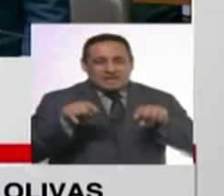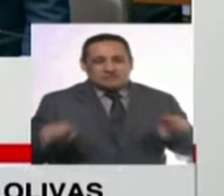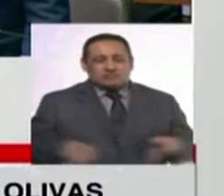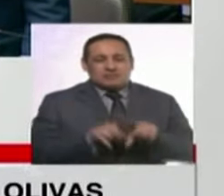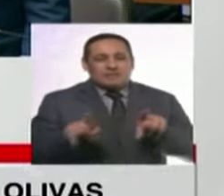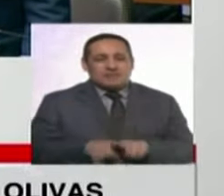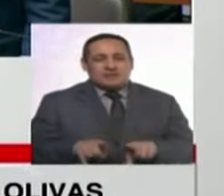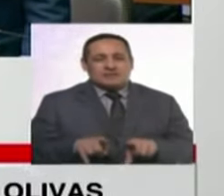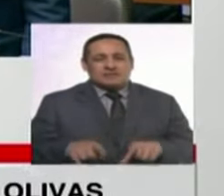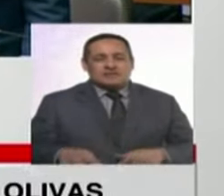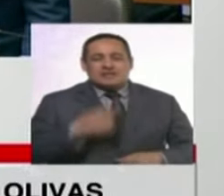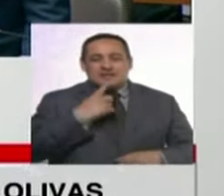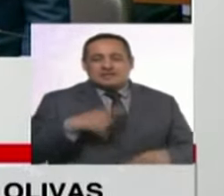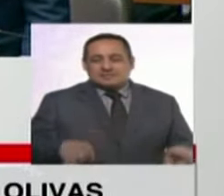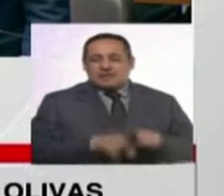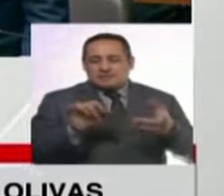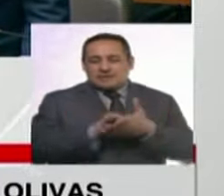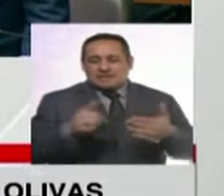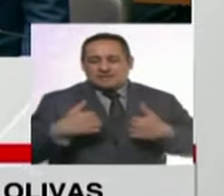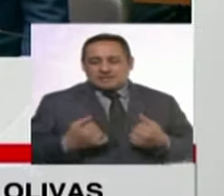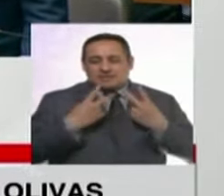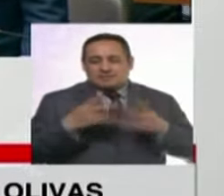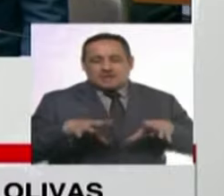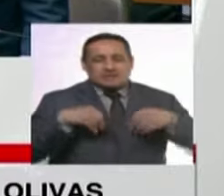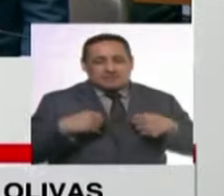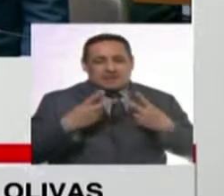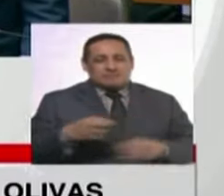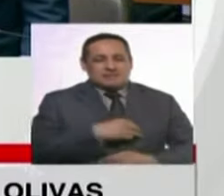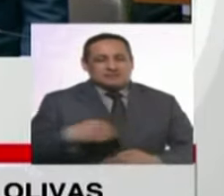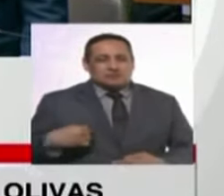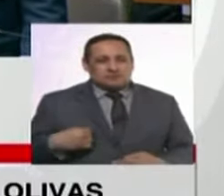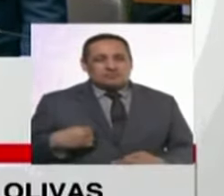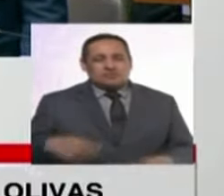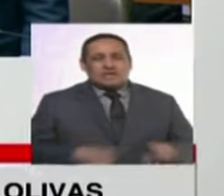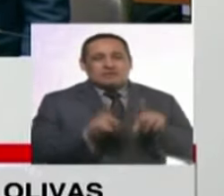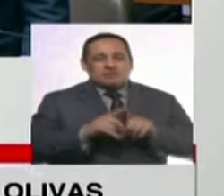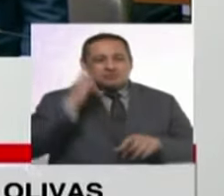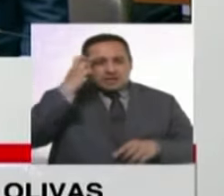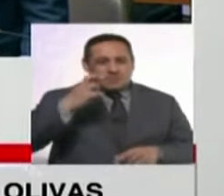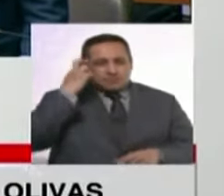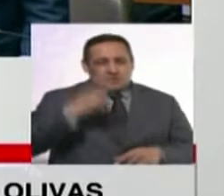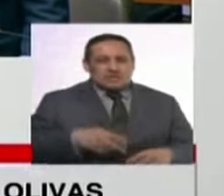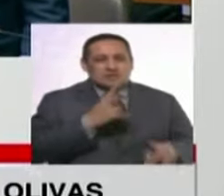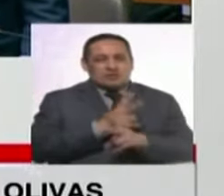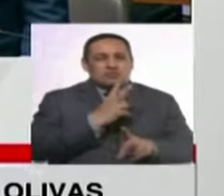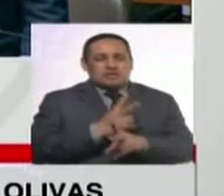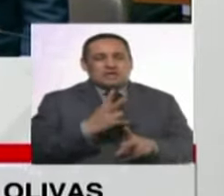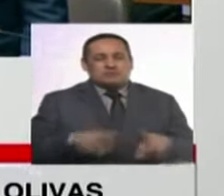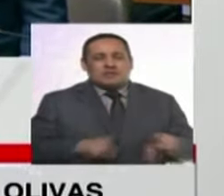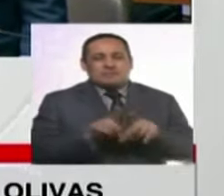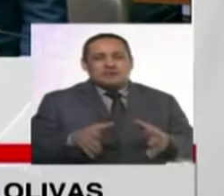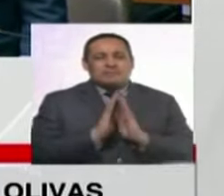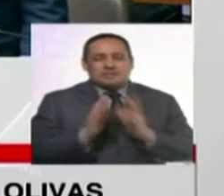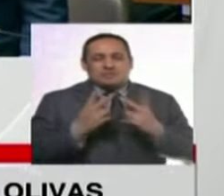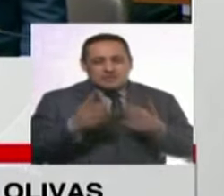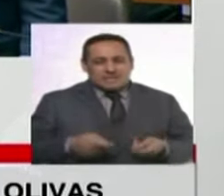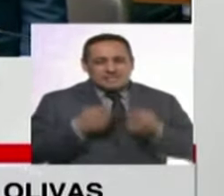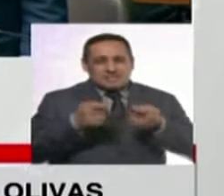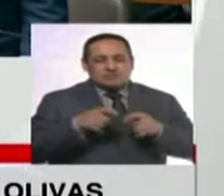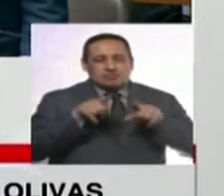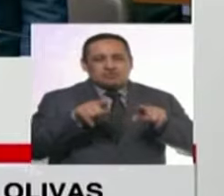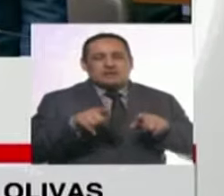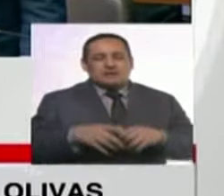también eso hay que tener en cuenta señor ministro una política preventiva pedimos y exigimos